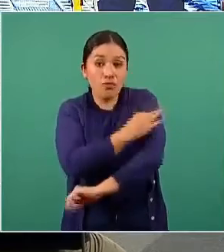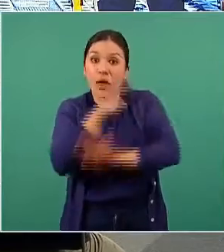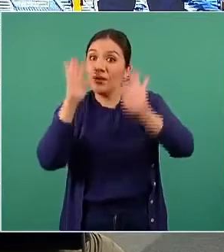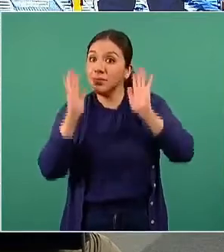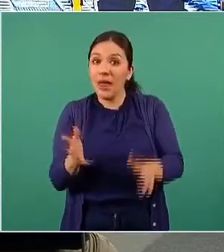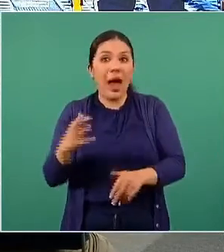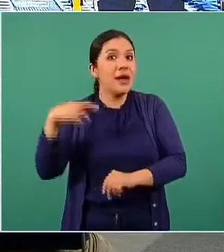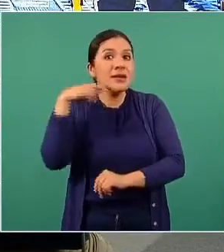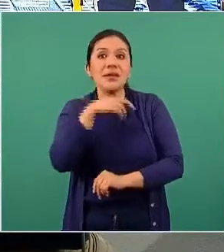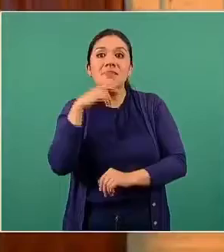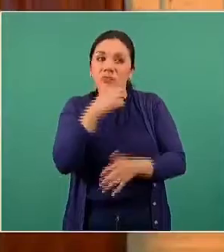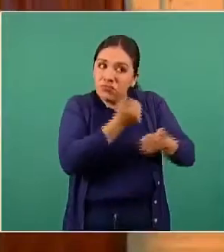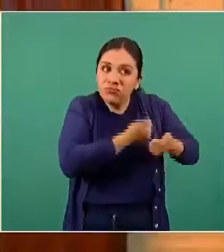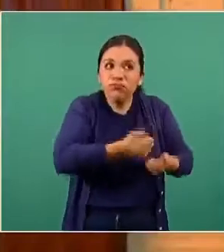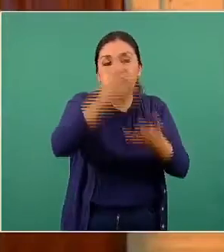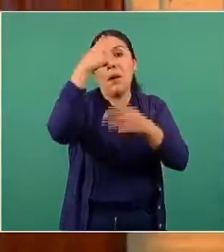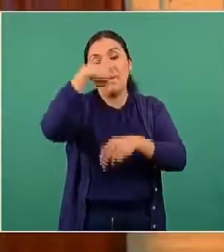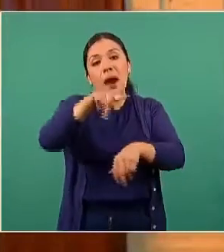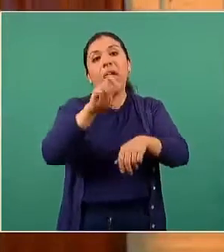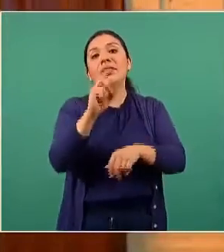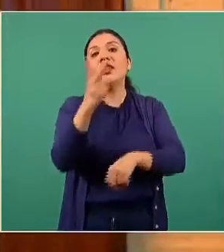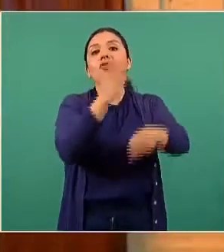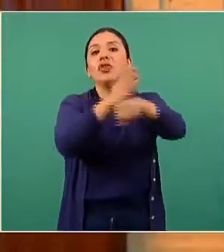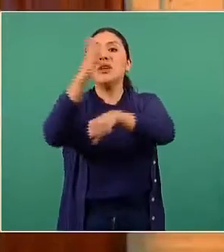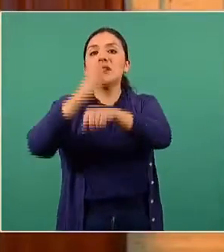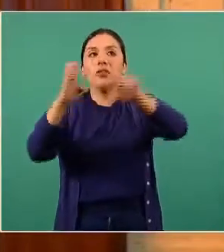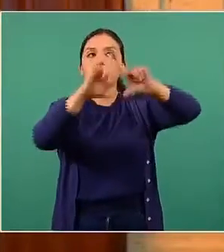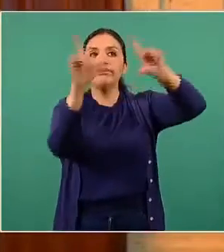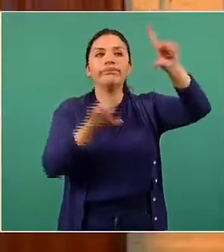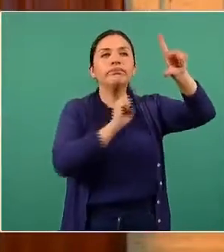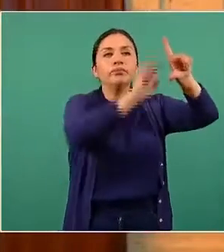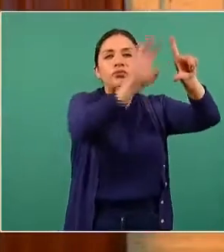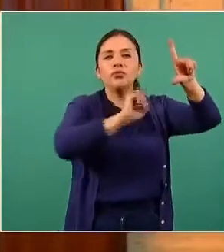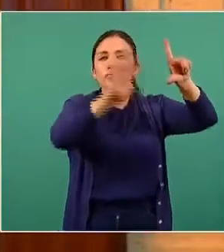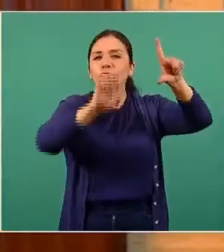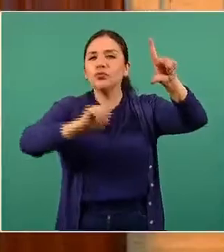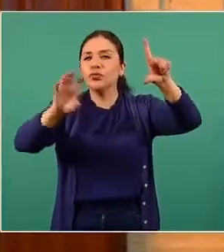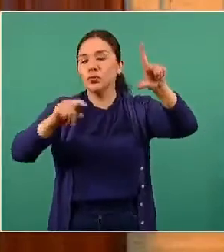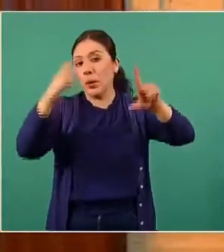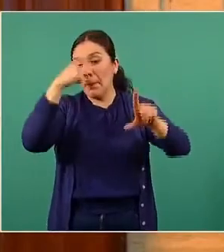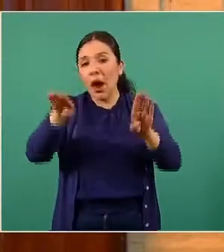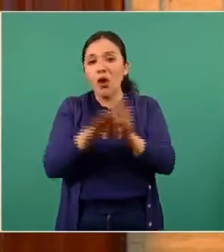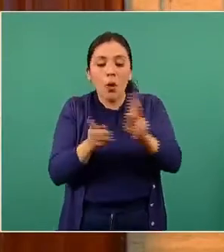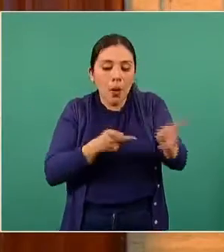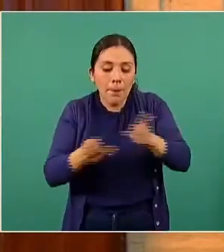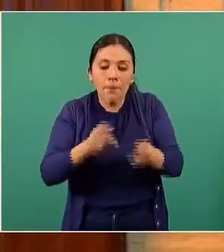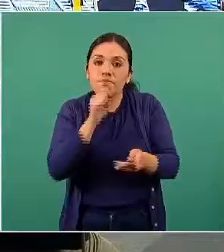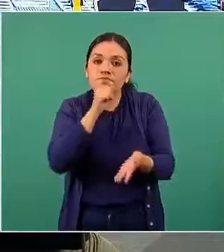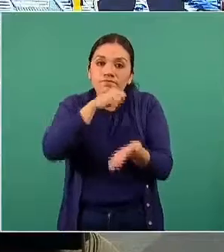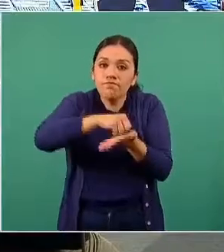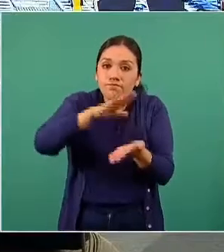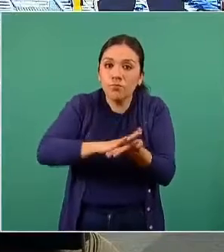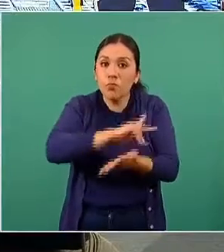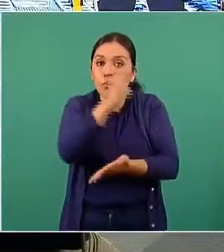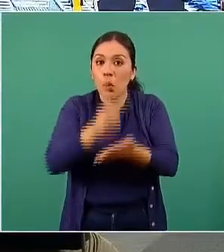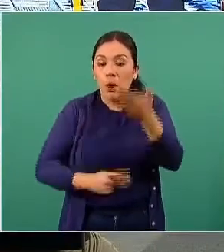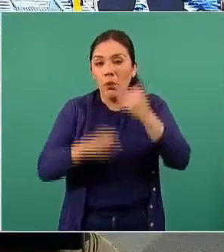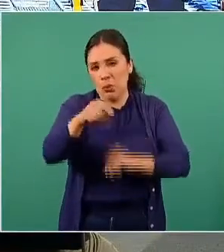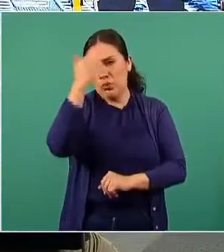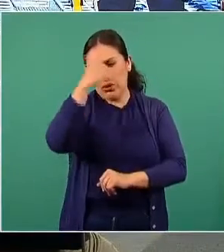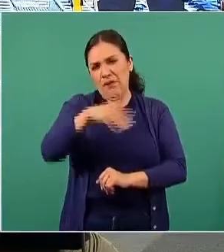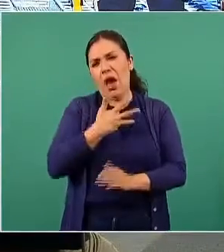puestas a disposición de cada una de las 32 entidades federativas en función de la programación que se tiene. Como ustedes saben,